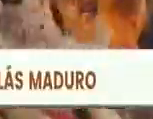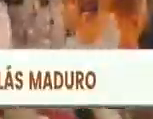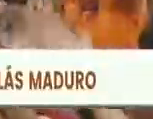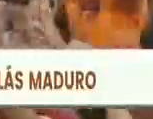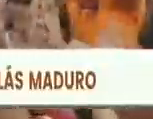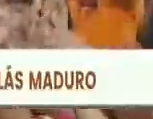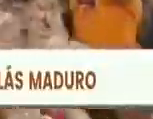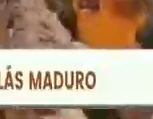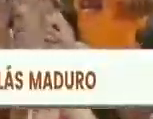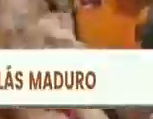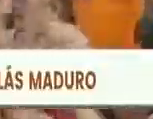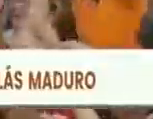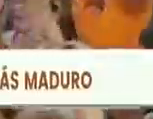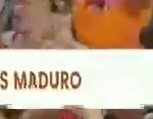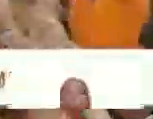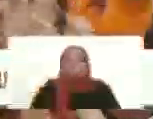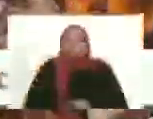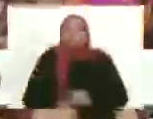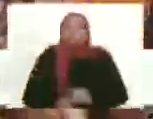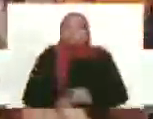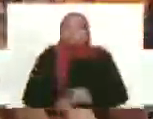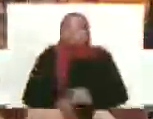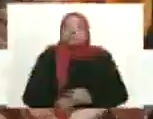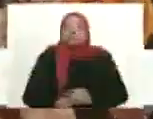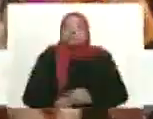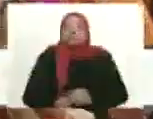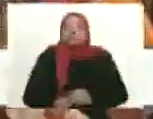¡Saludo solidario!